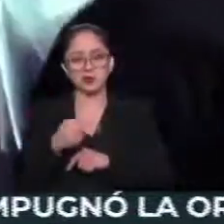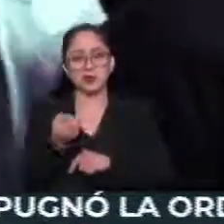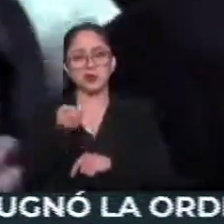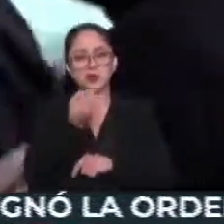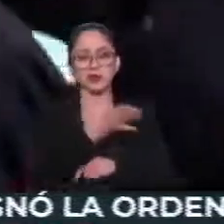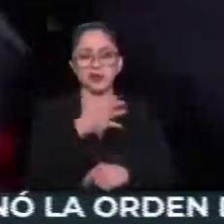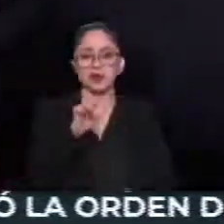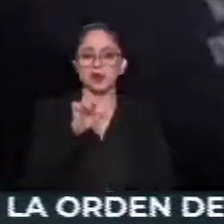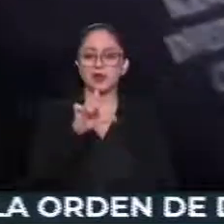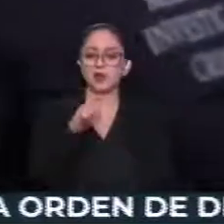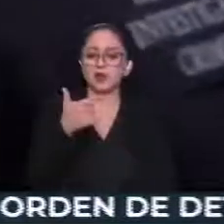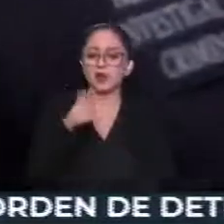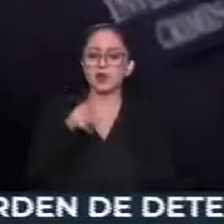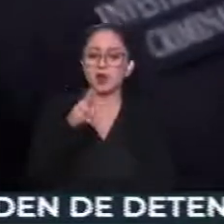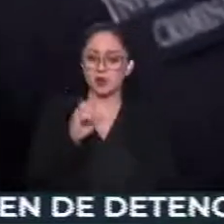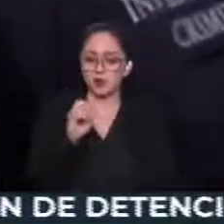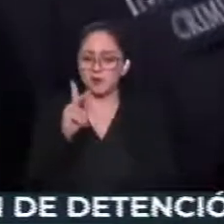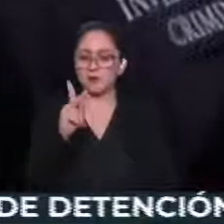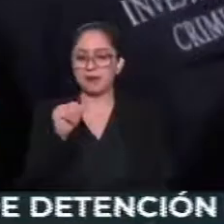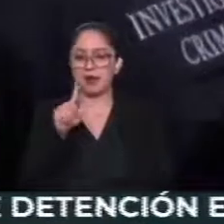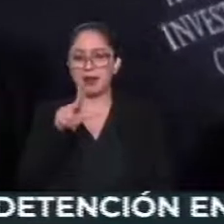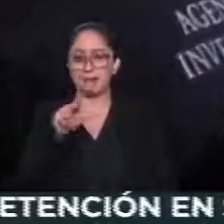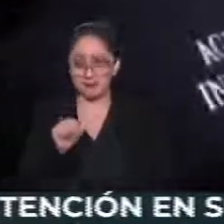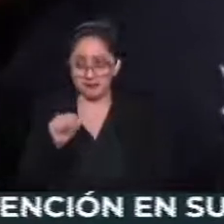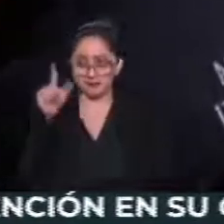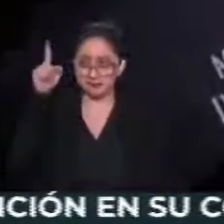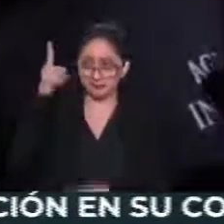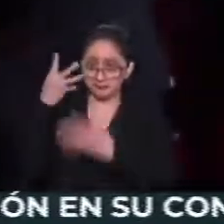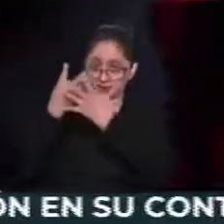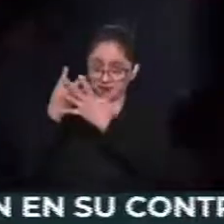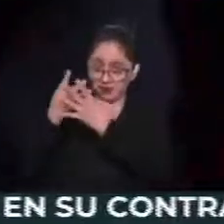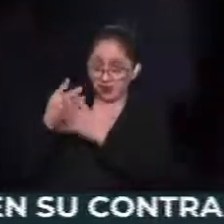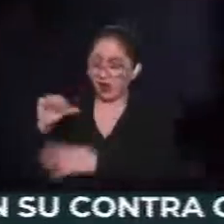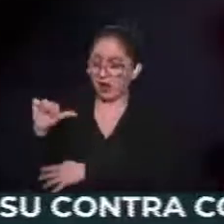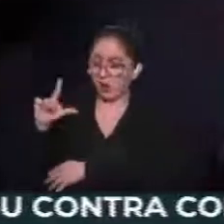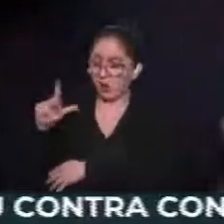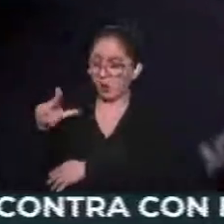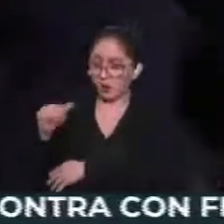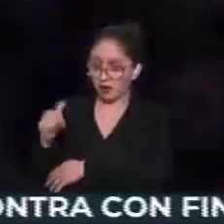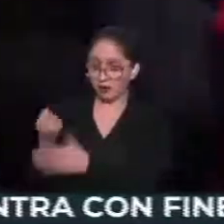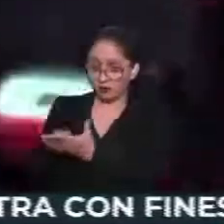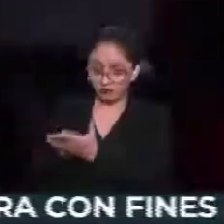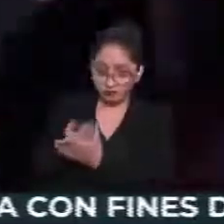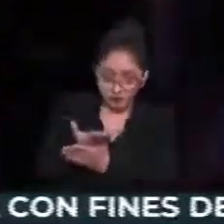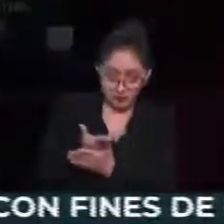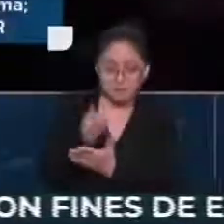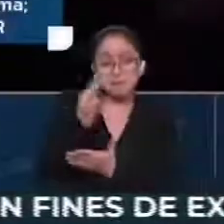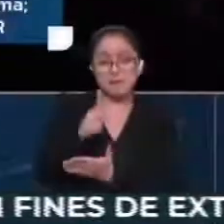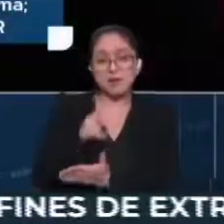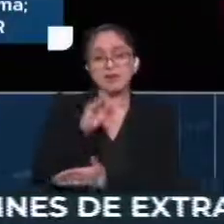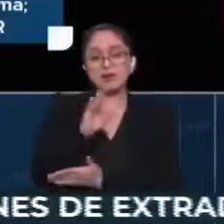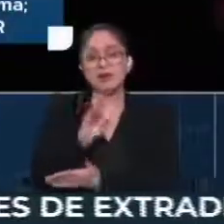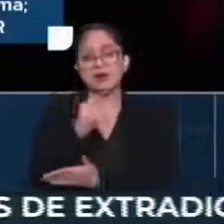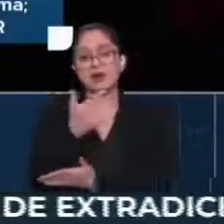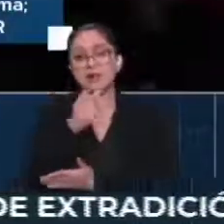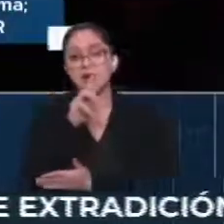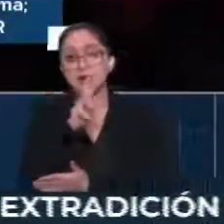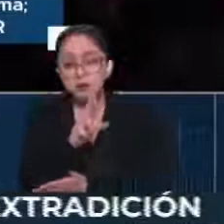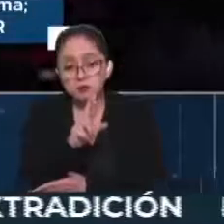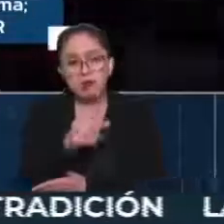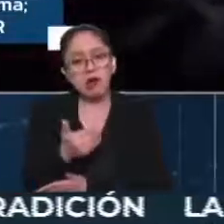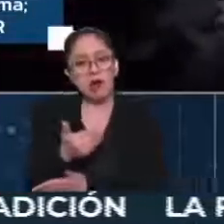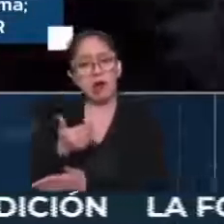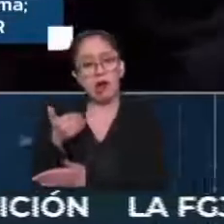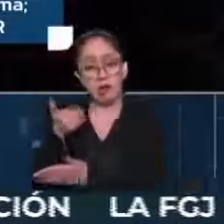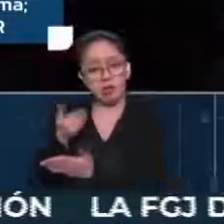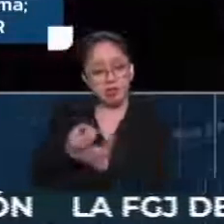de máxima seguridad del Altiplano en Almoloya de Juárez, la Fiscalía General de la República logró obtener una medida cautelar